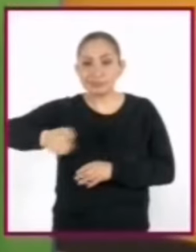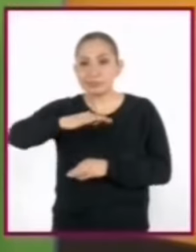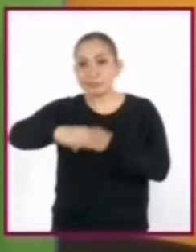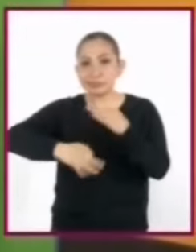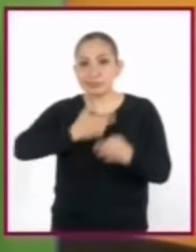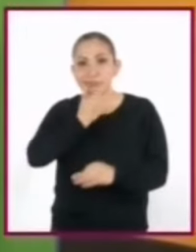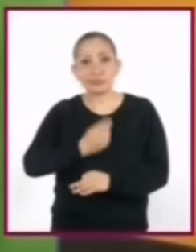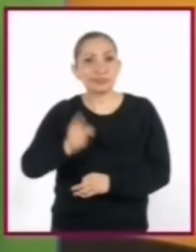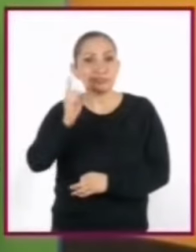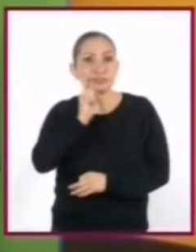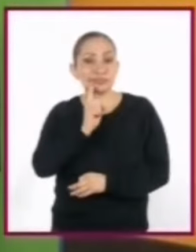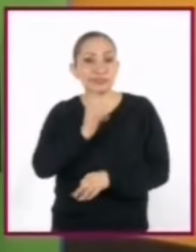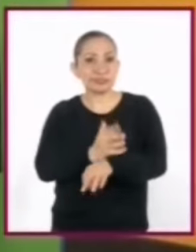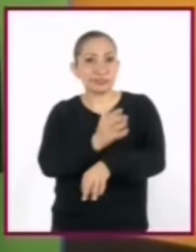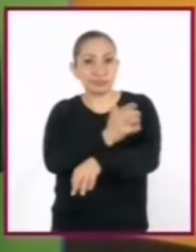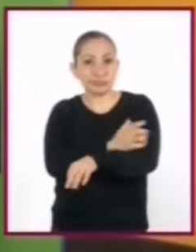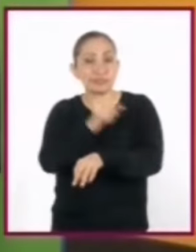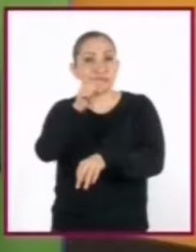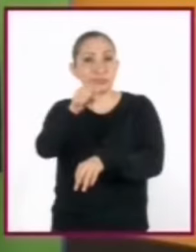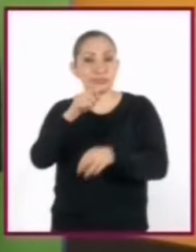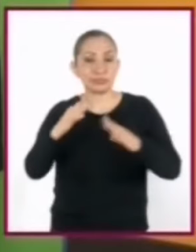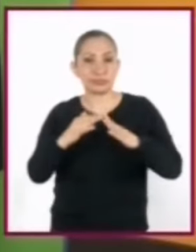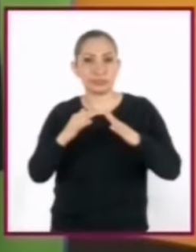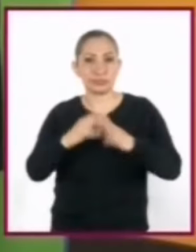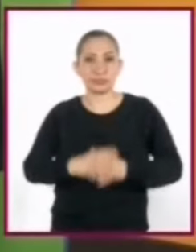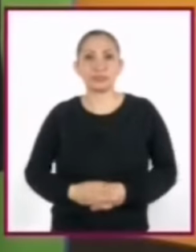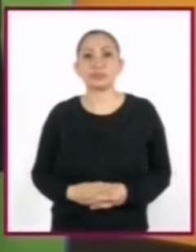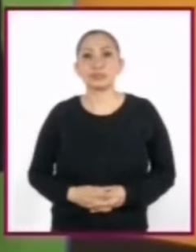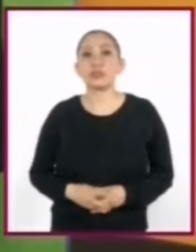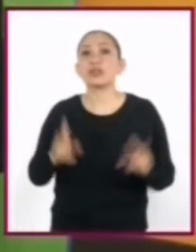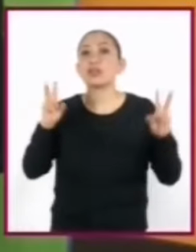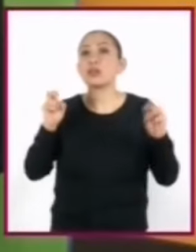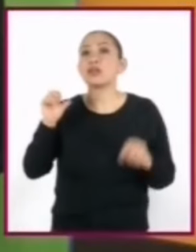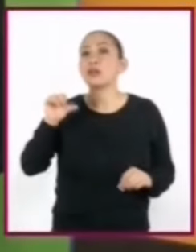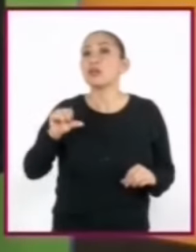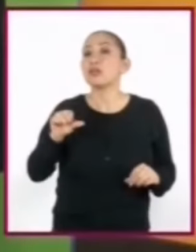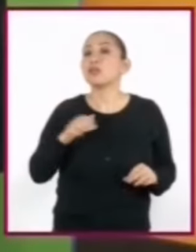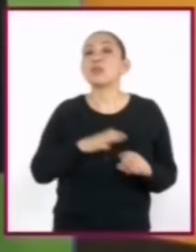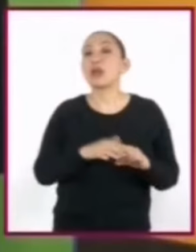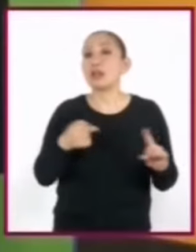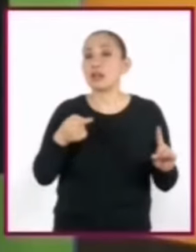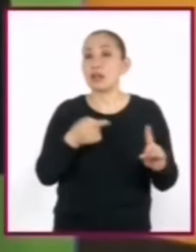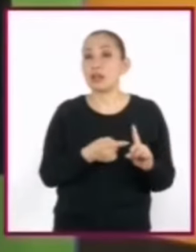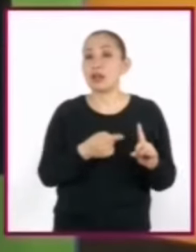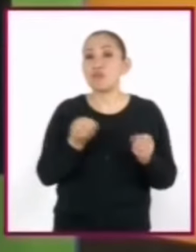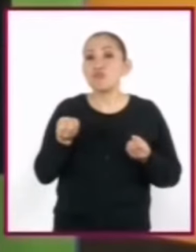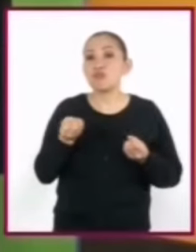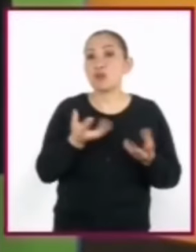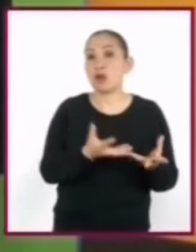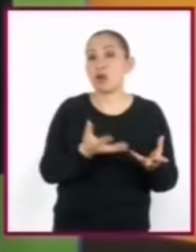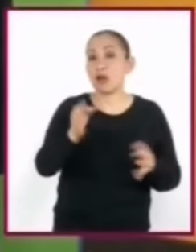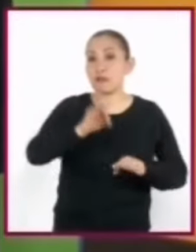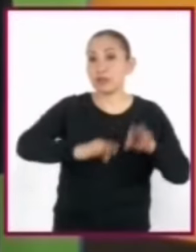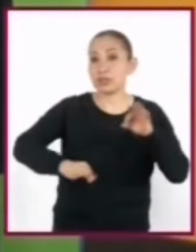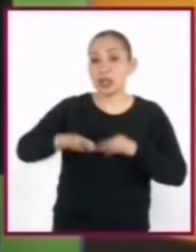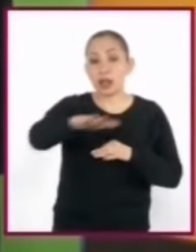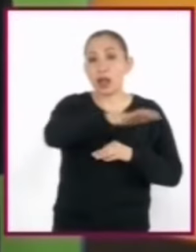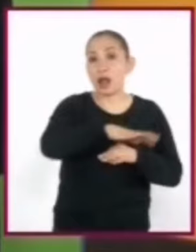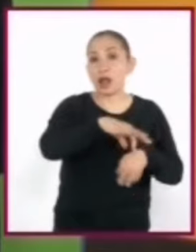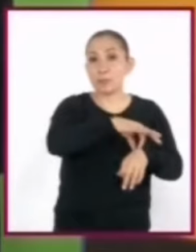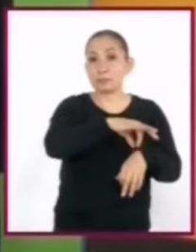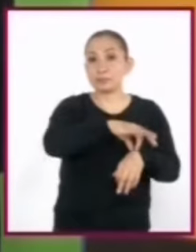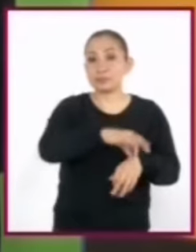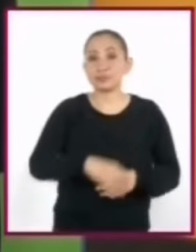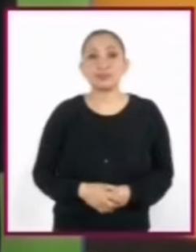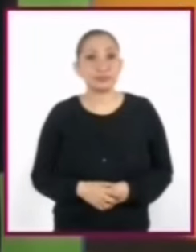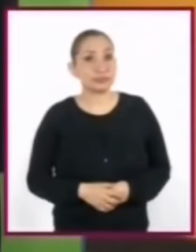todas y a todos los que nos acompañan desde casa. El tema de hoy se titula Las aportaciones de la física a la